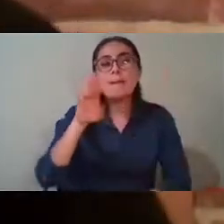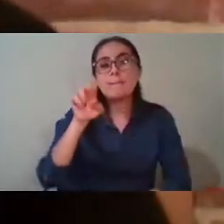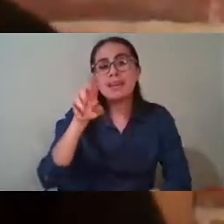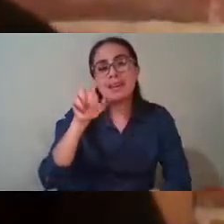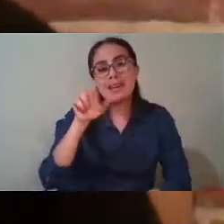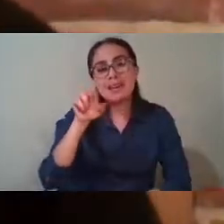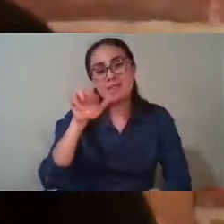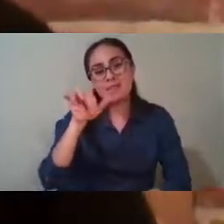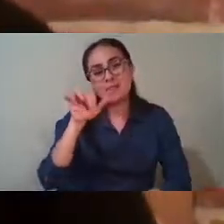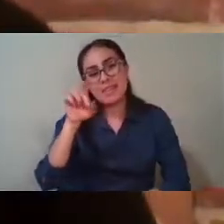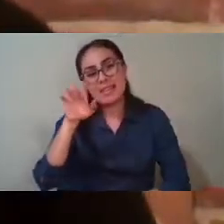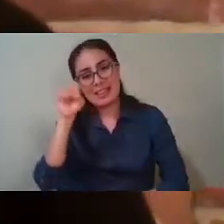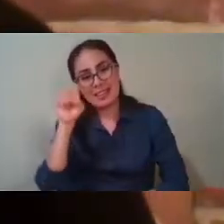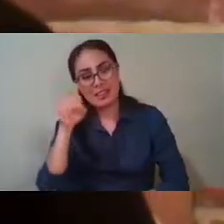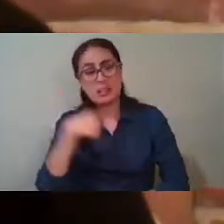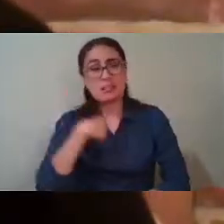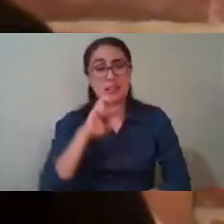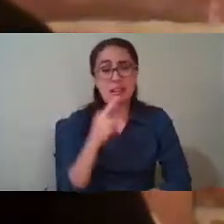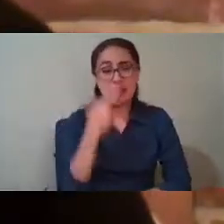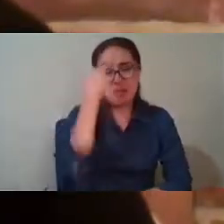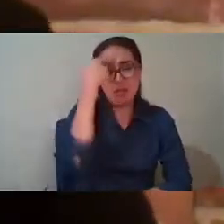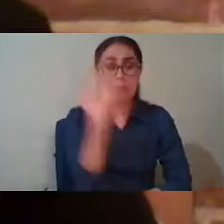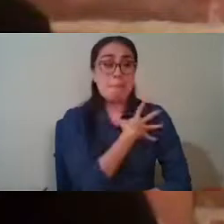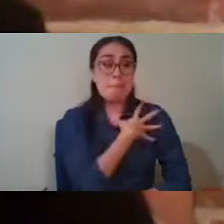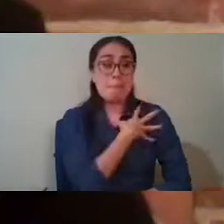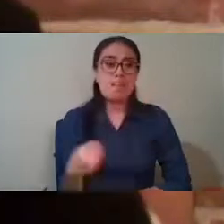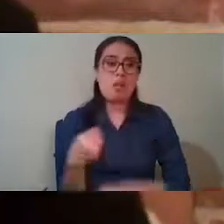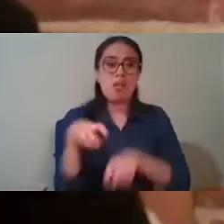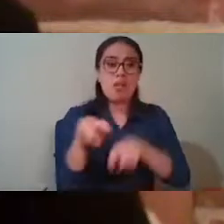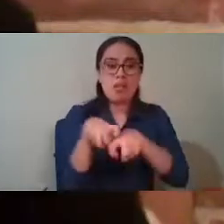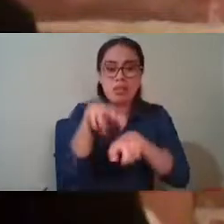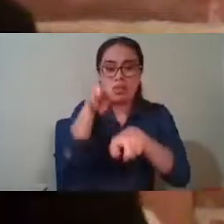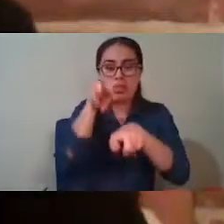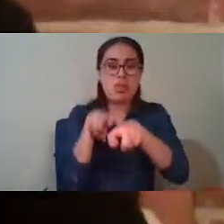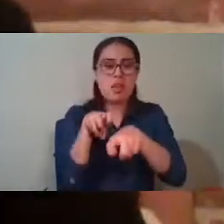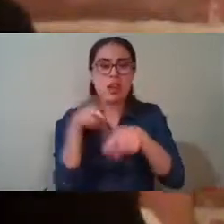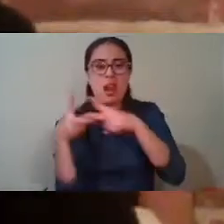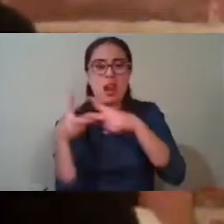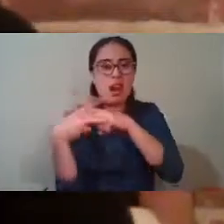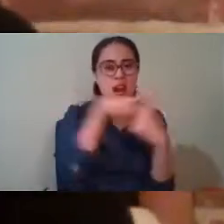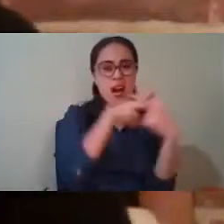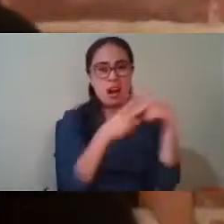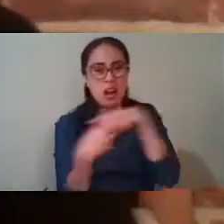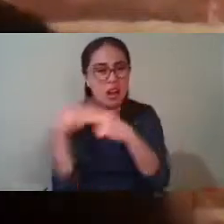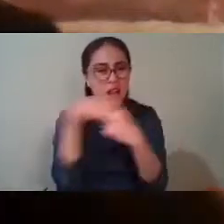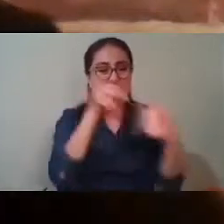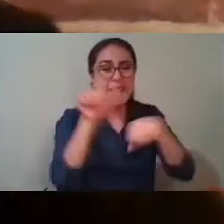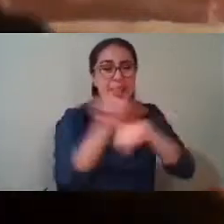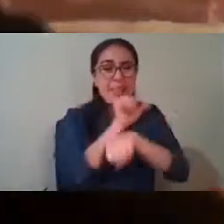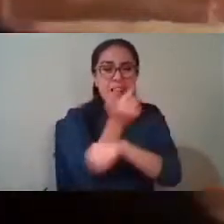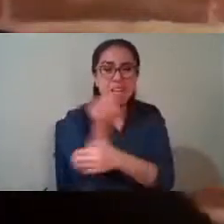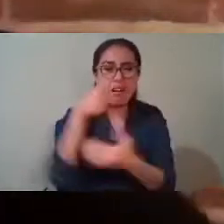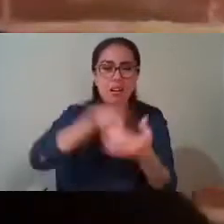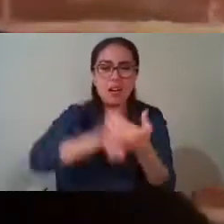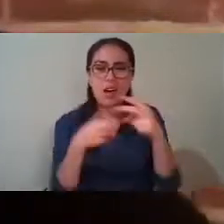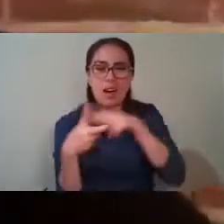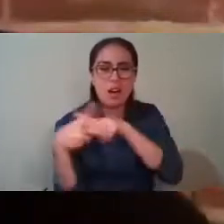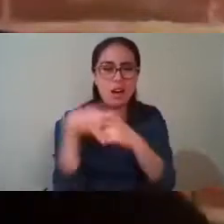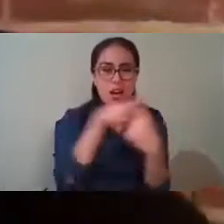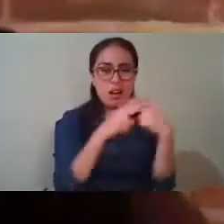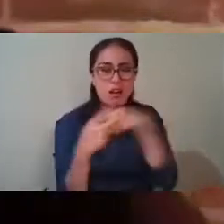de pelearse en el asiento de atrás del coche. Era una agarradera interminable entre